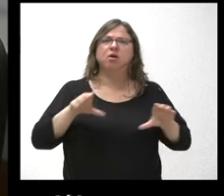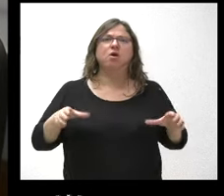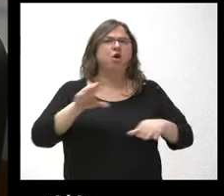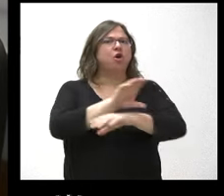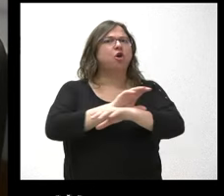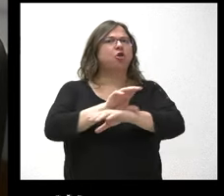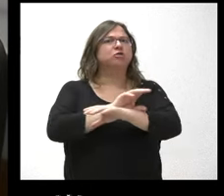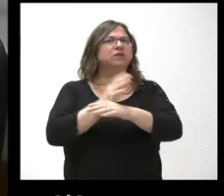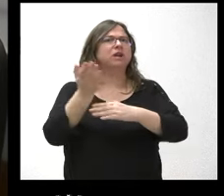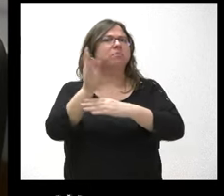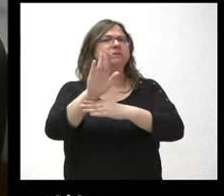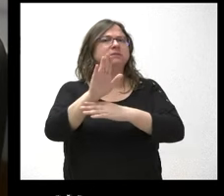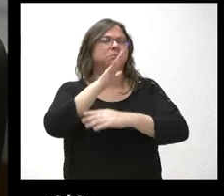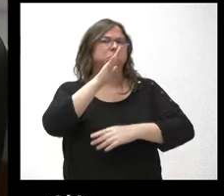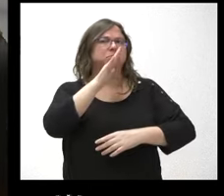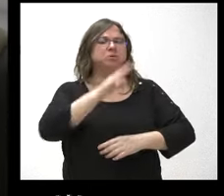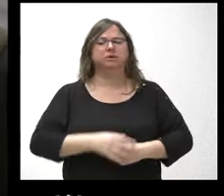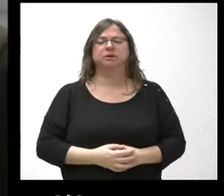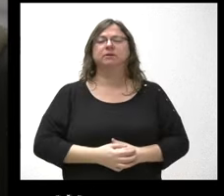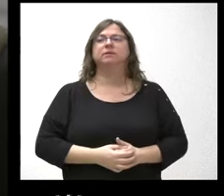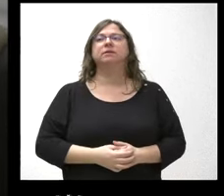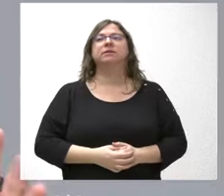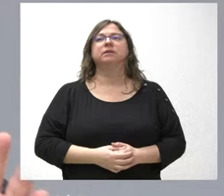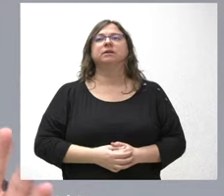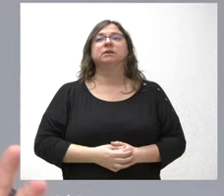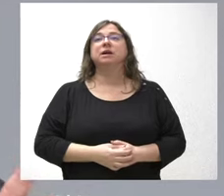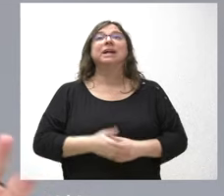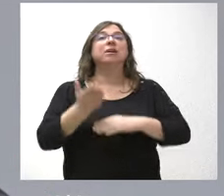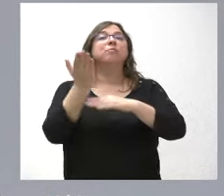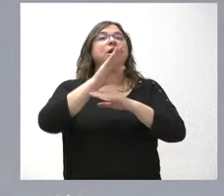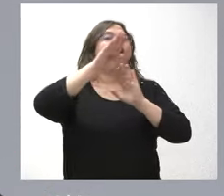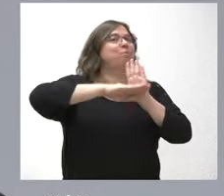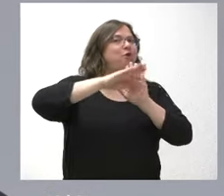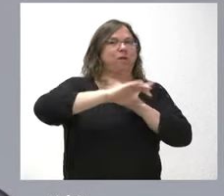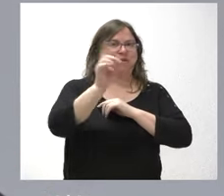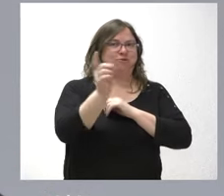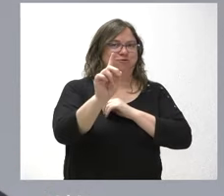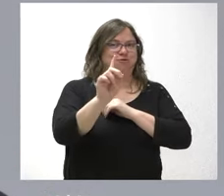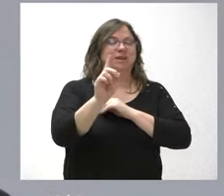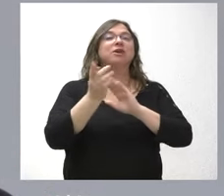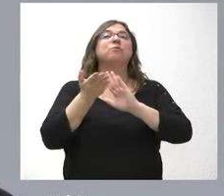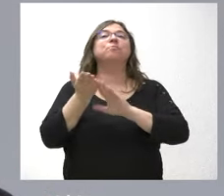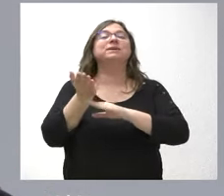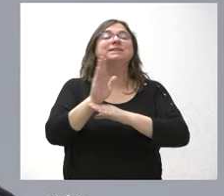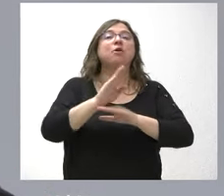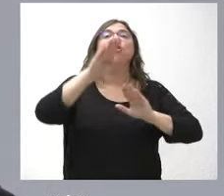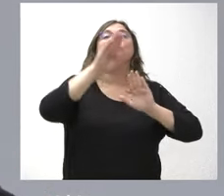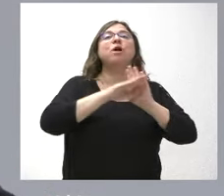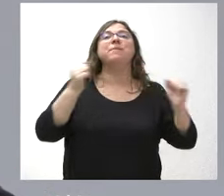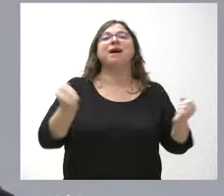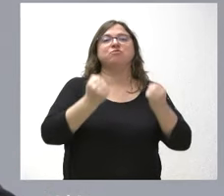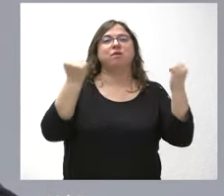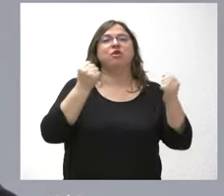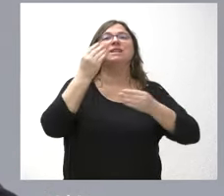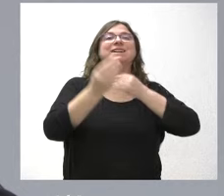Consejería de la Presidencia. No presentamos el programa, presentamos un programa de actuaciones que vamos a realizar